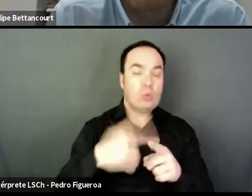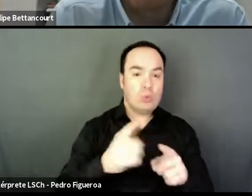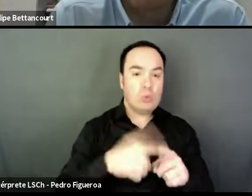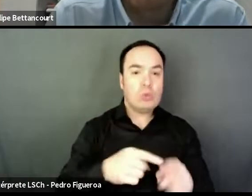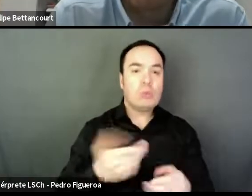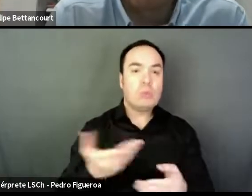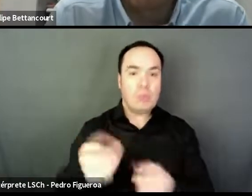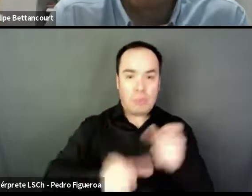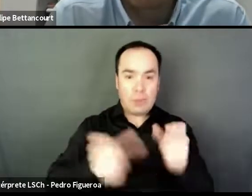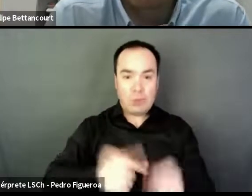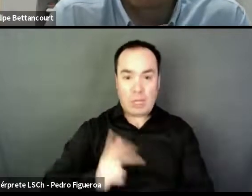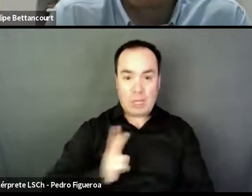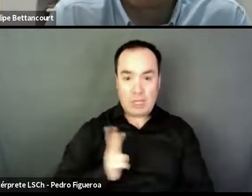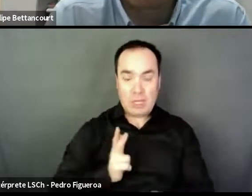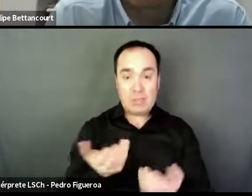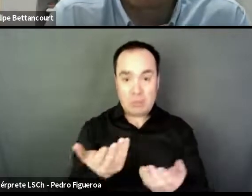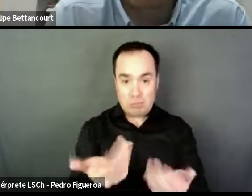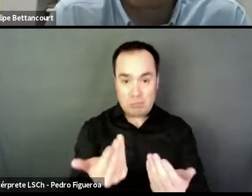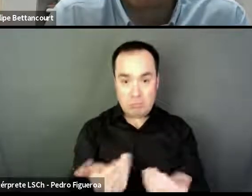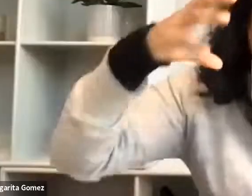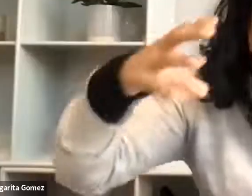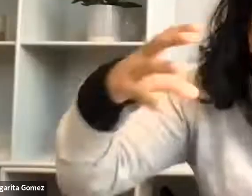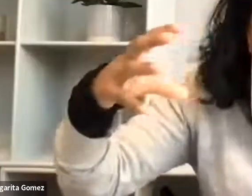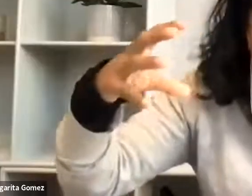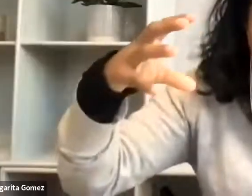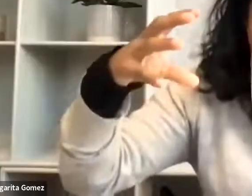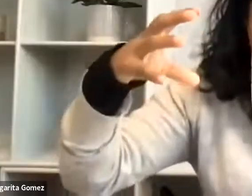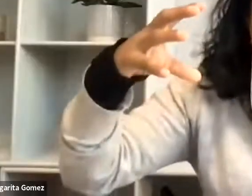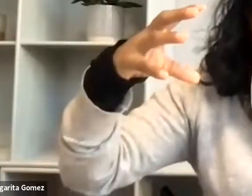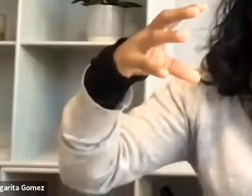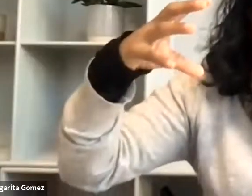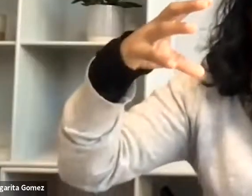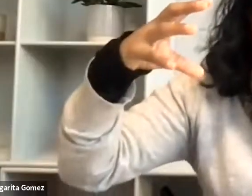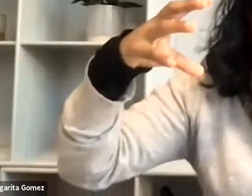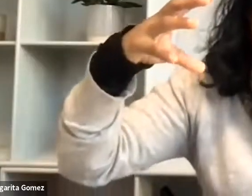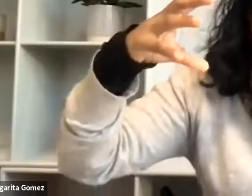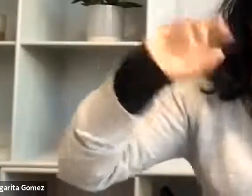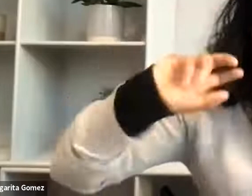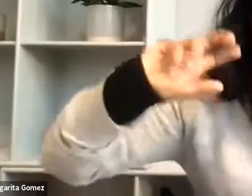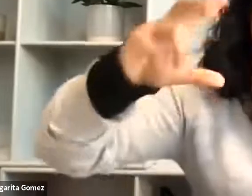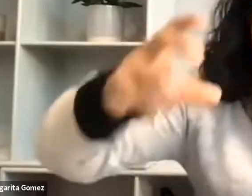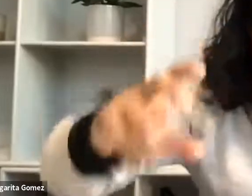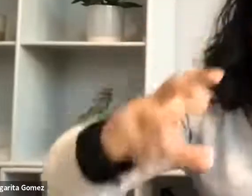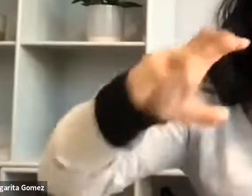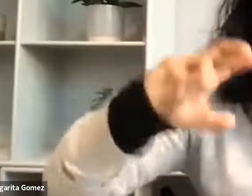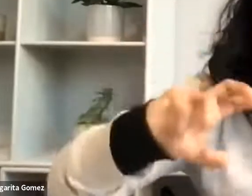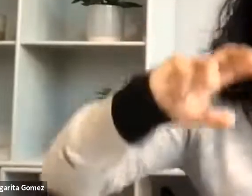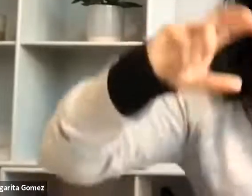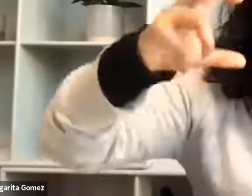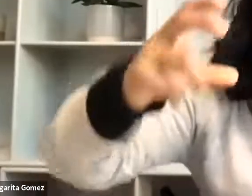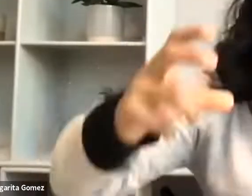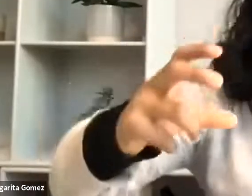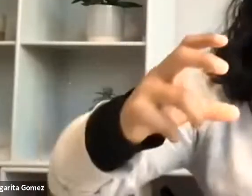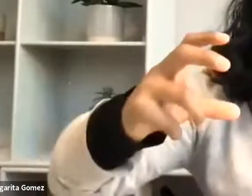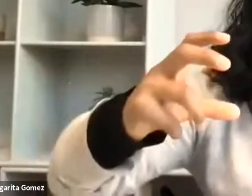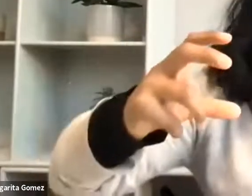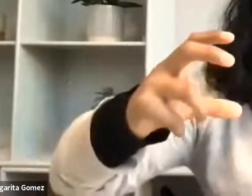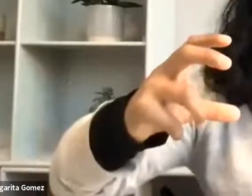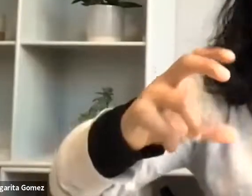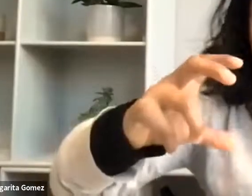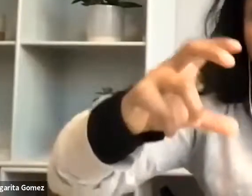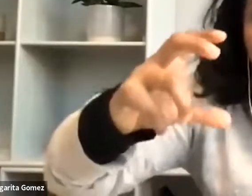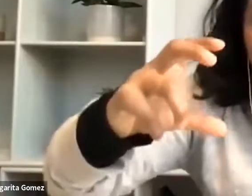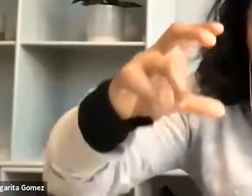servicio público pero que él lo que comparten estas visiones es que es un trabajo de